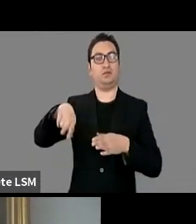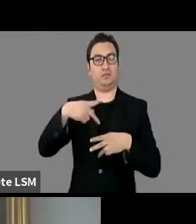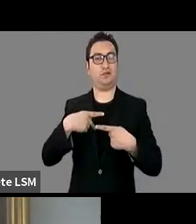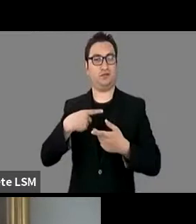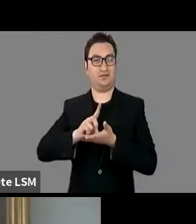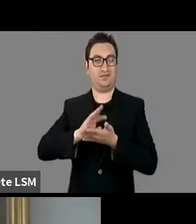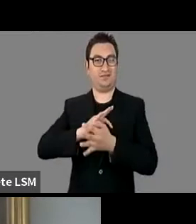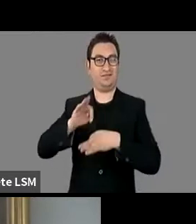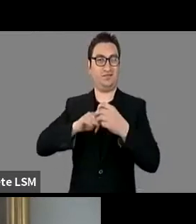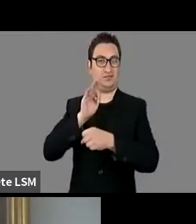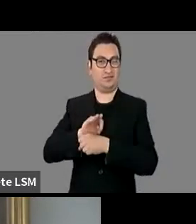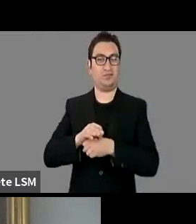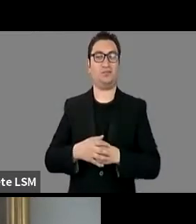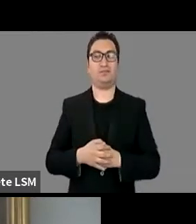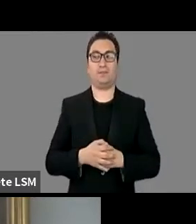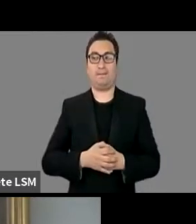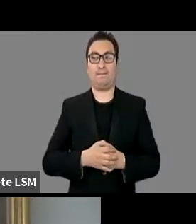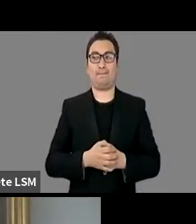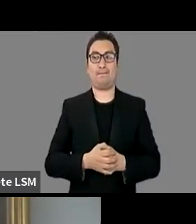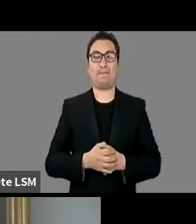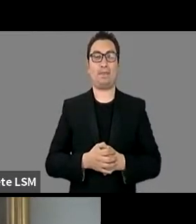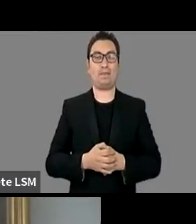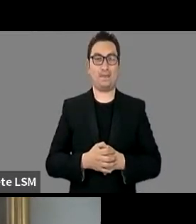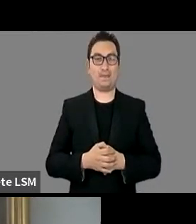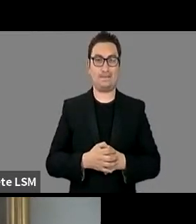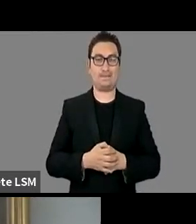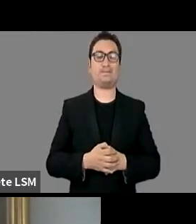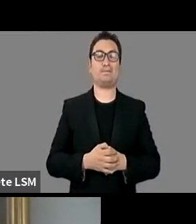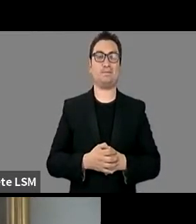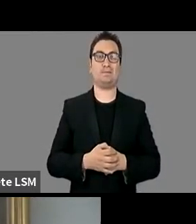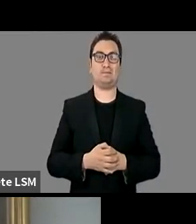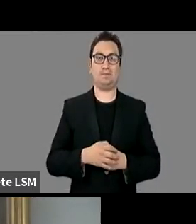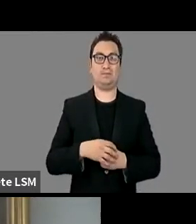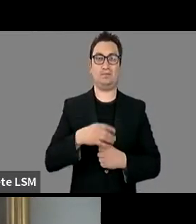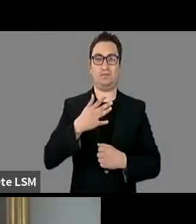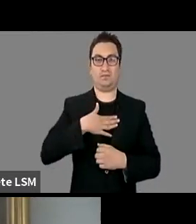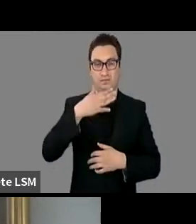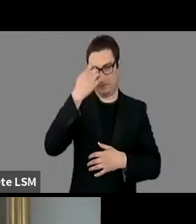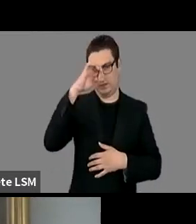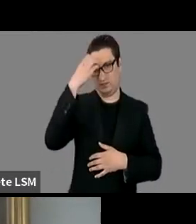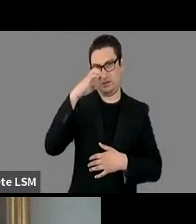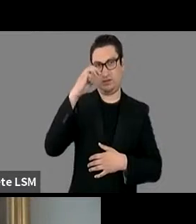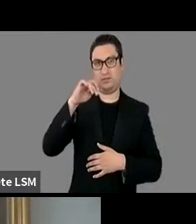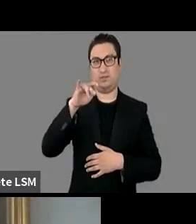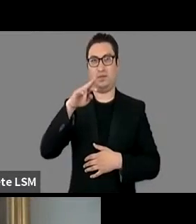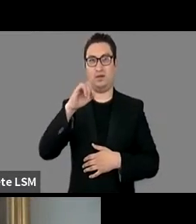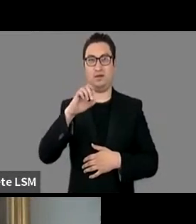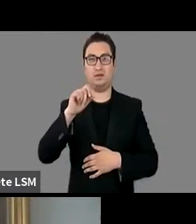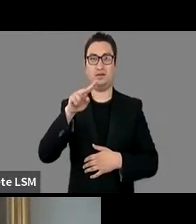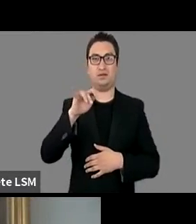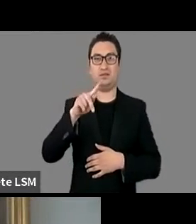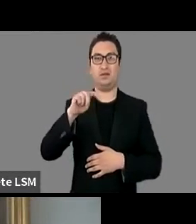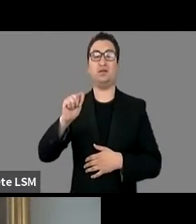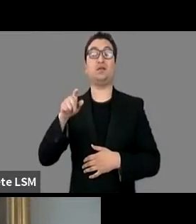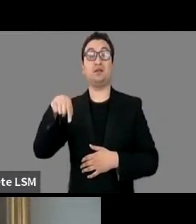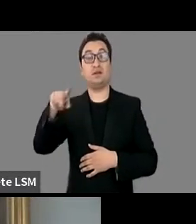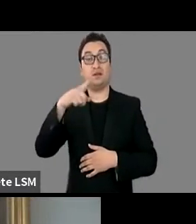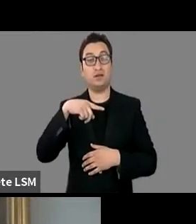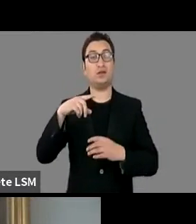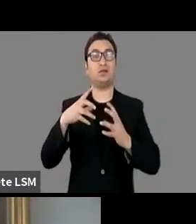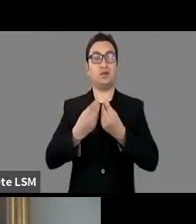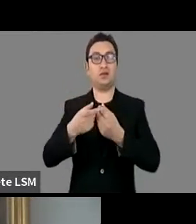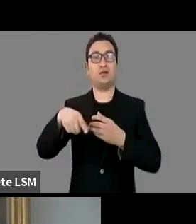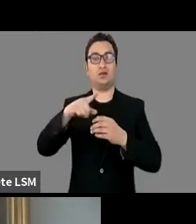discapacidad. De gran experiencia es María Sirven con todas las personas que integran